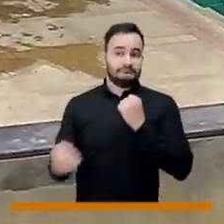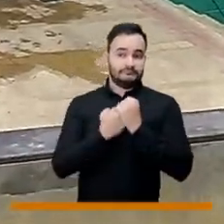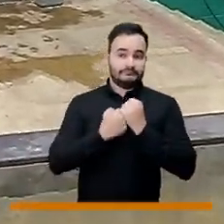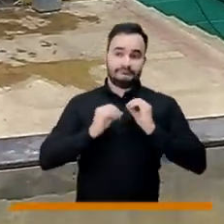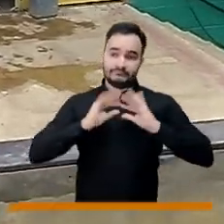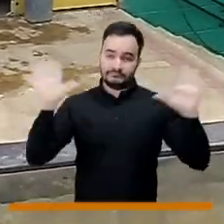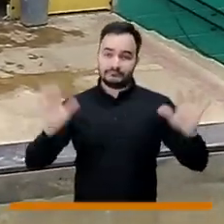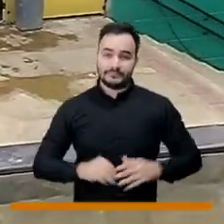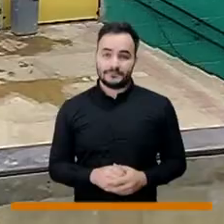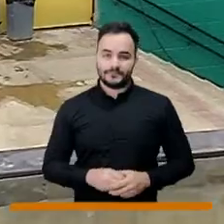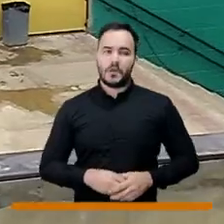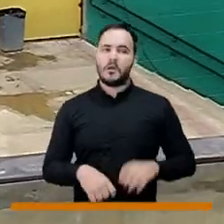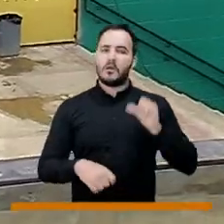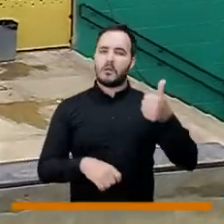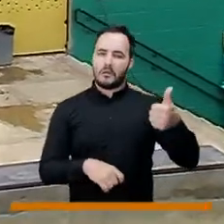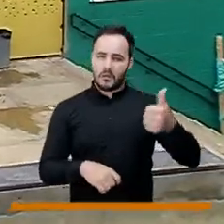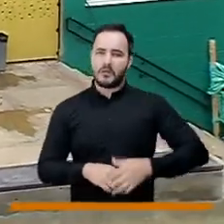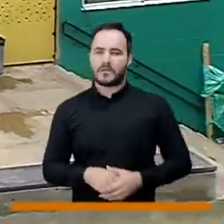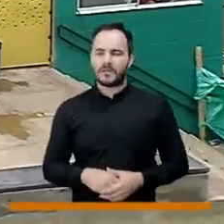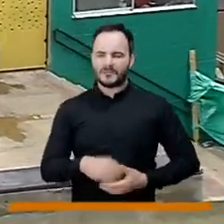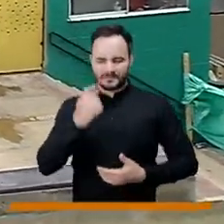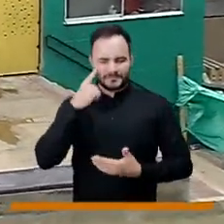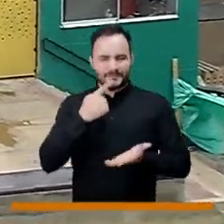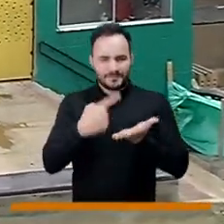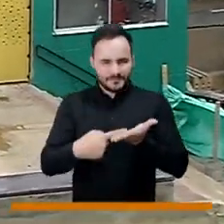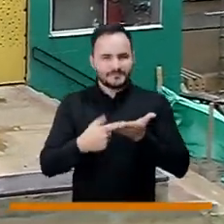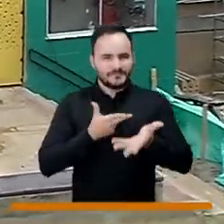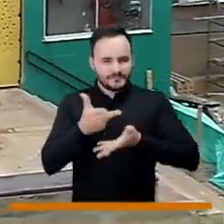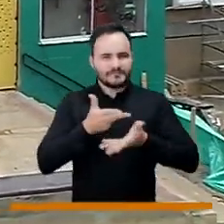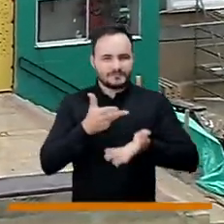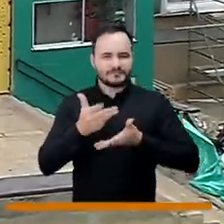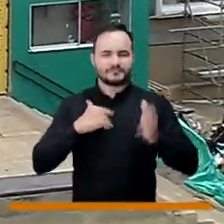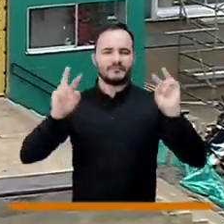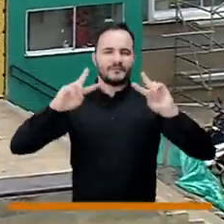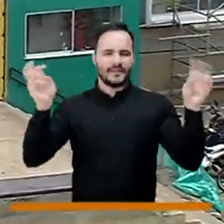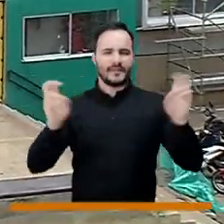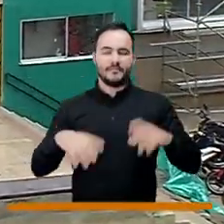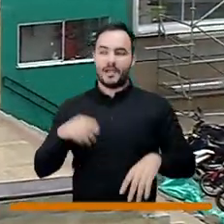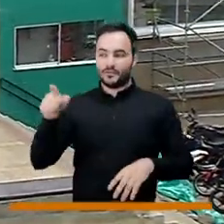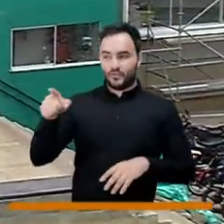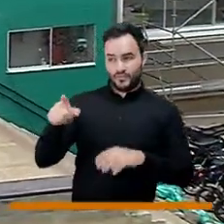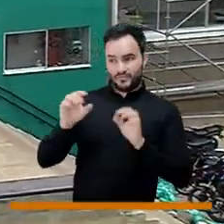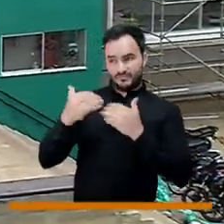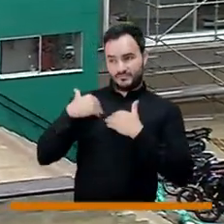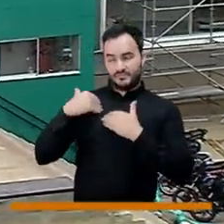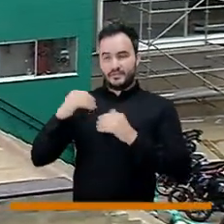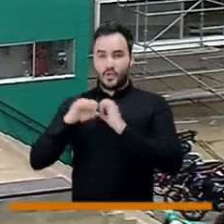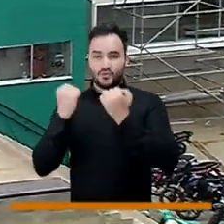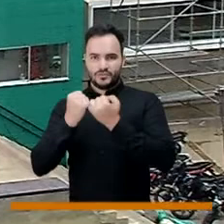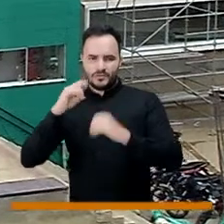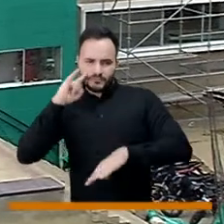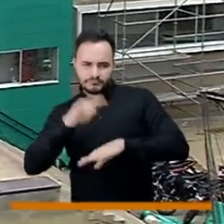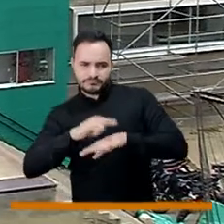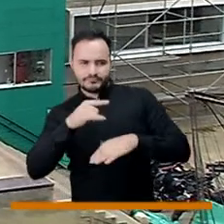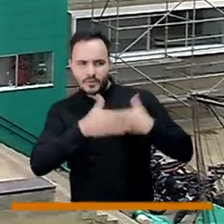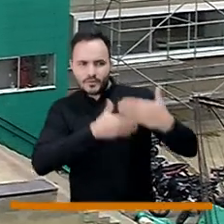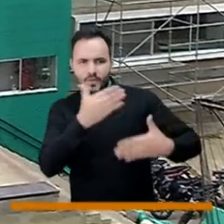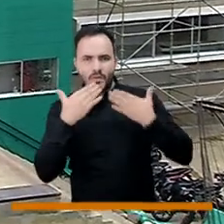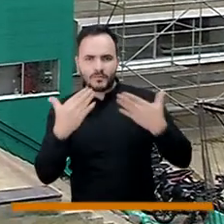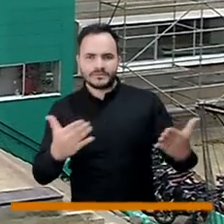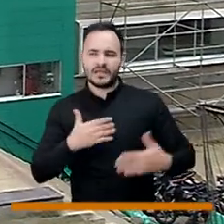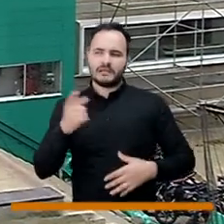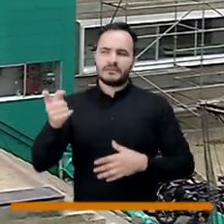ayudó oiga qué bien concejala hablemos también de ese seguimiento que usted le ha venido haciendo a la obra ha tenido